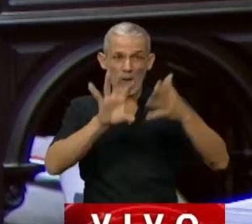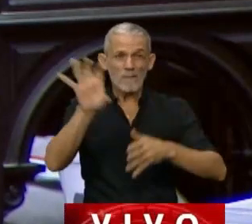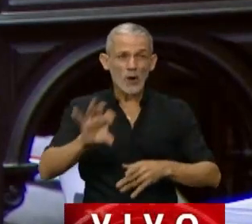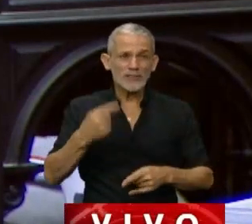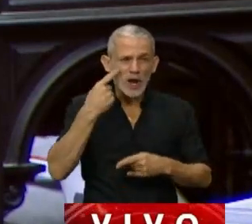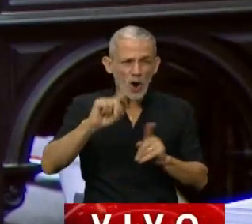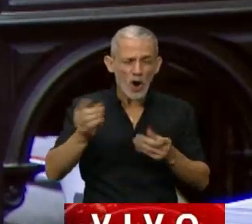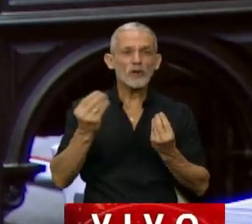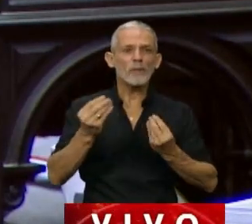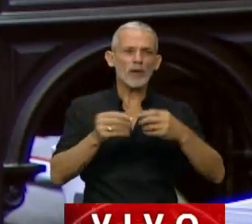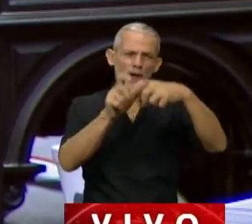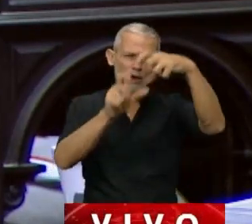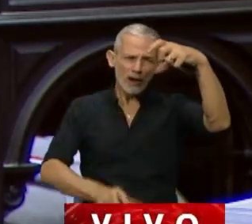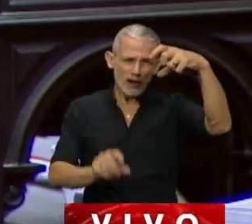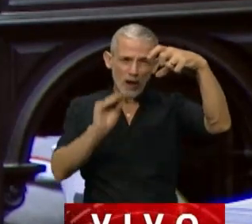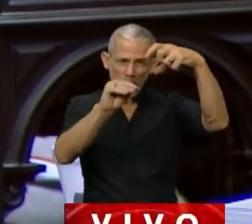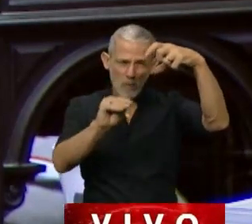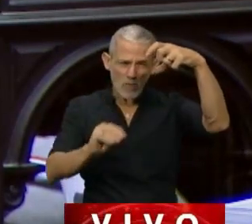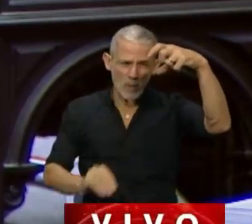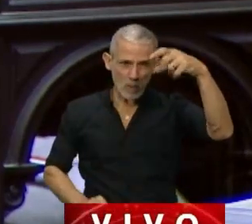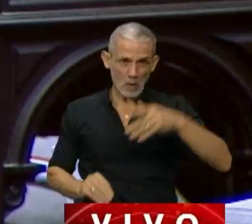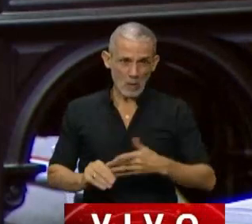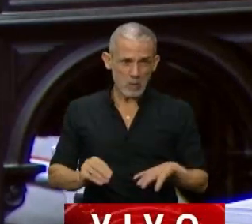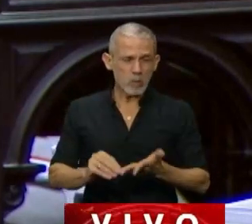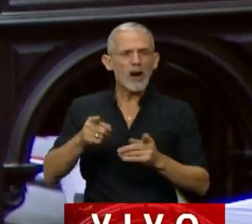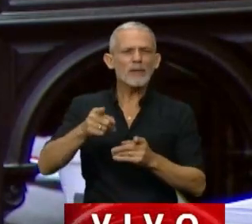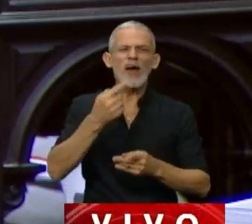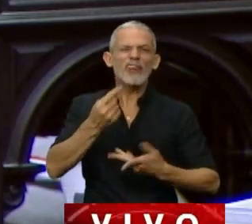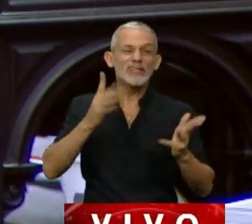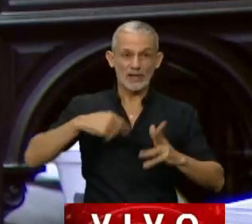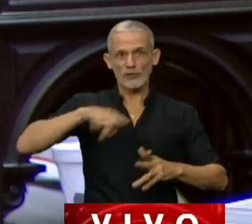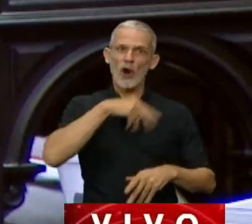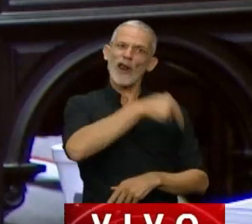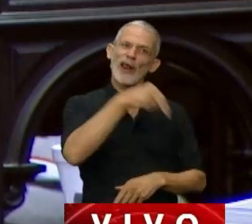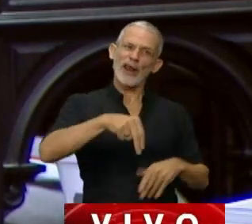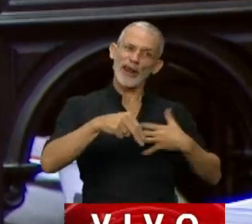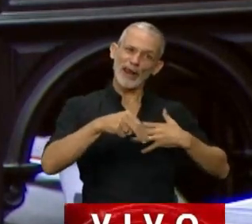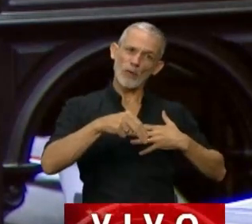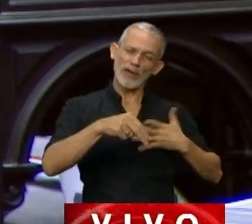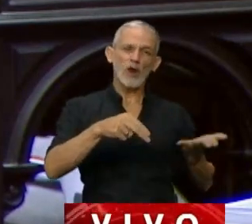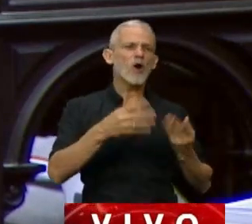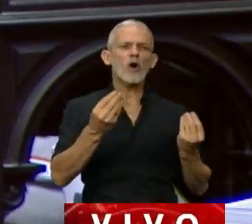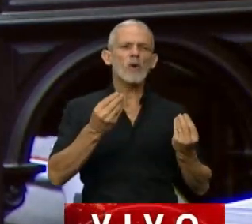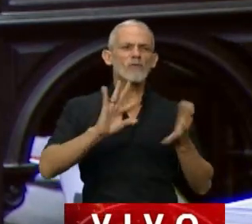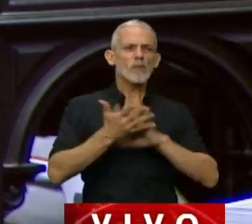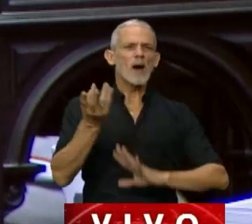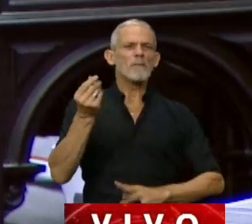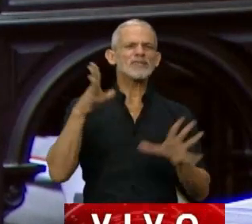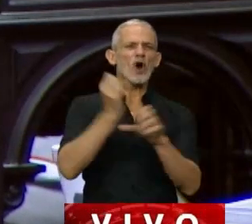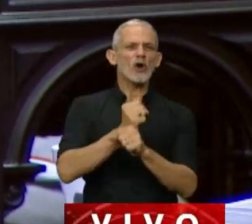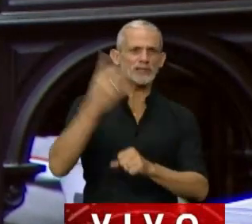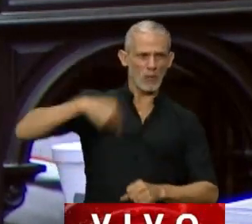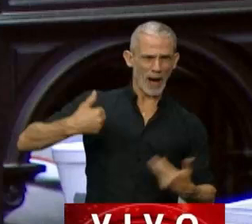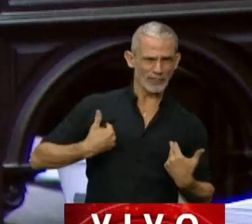porque vienen a través de la lista sábana, nos definen, por ejemplo, a los neuquinos, cuál va a ser el precio del